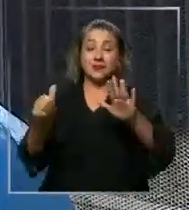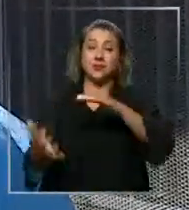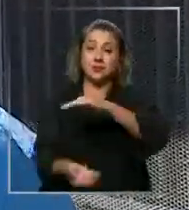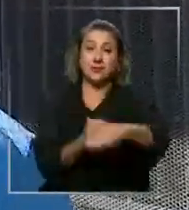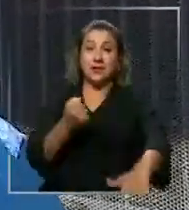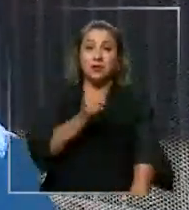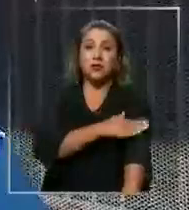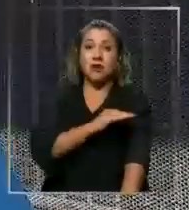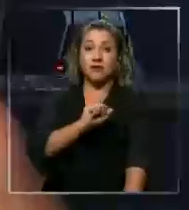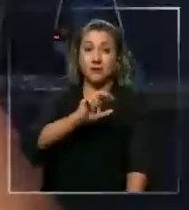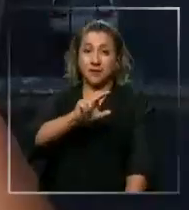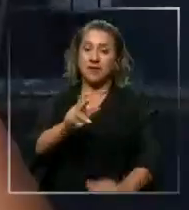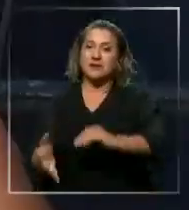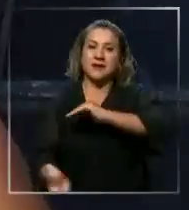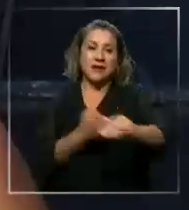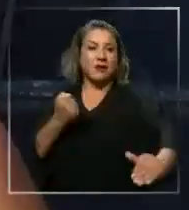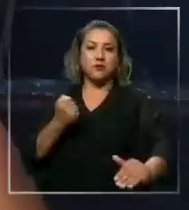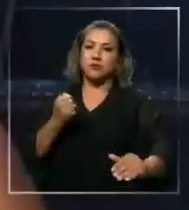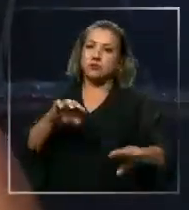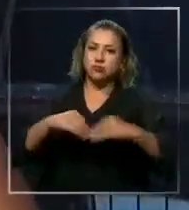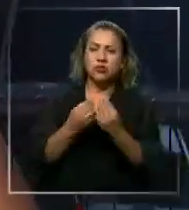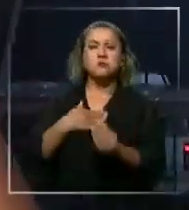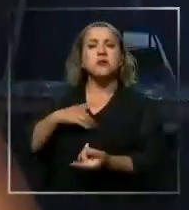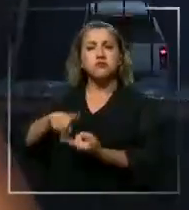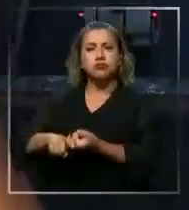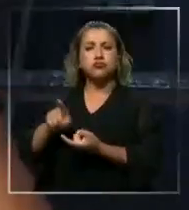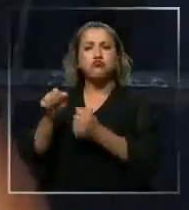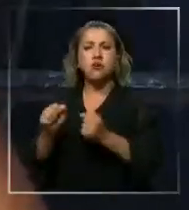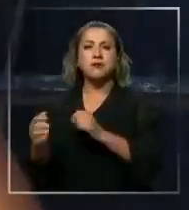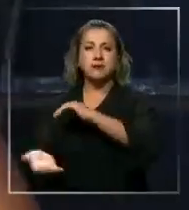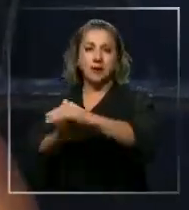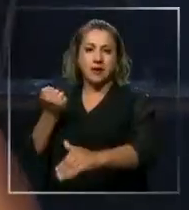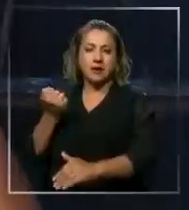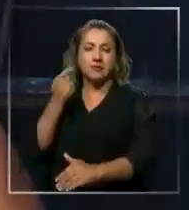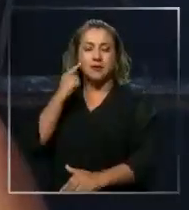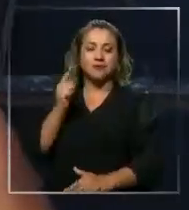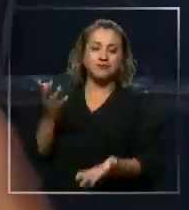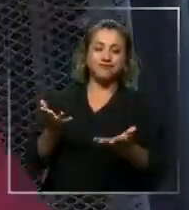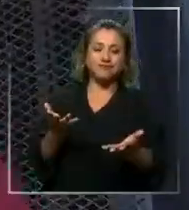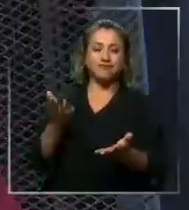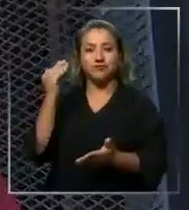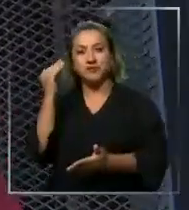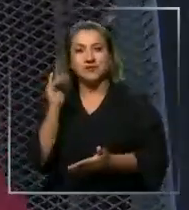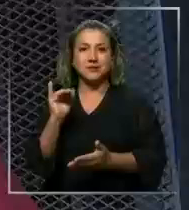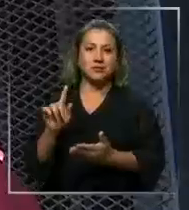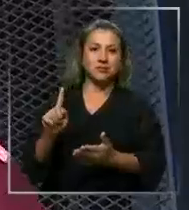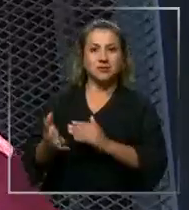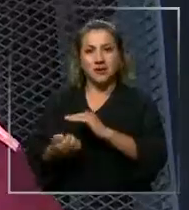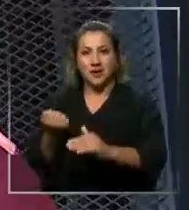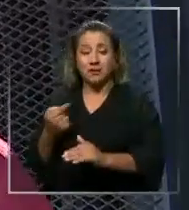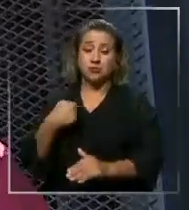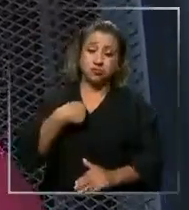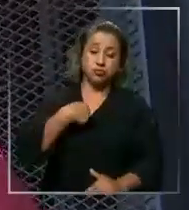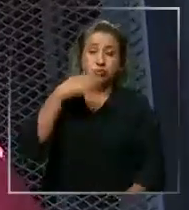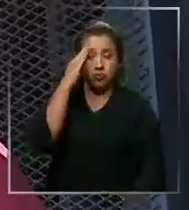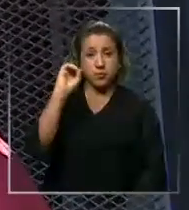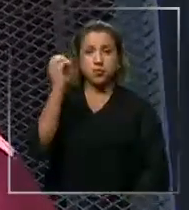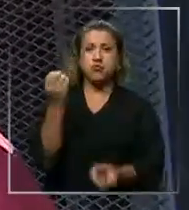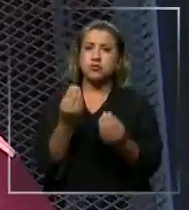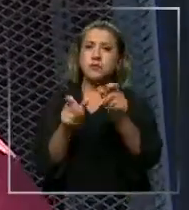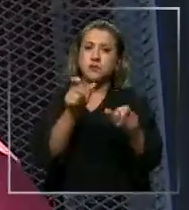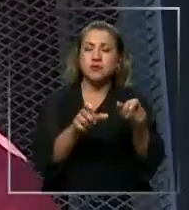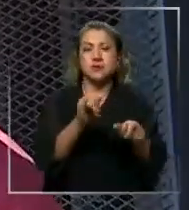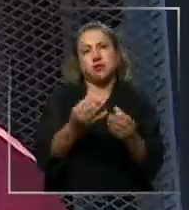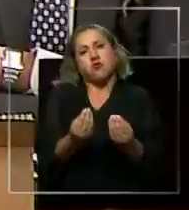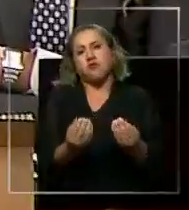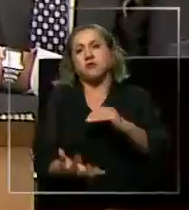y ojalá un retiro total Mario puede sacar pero está indeciso también a mí en lo personal yo creo que mucha gente